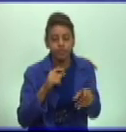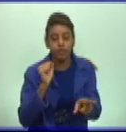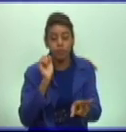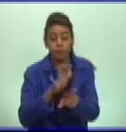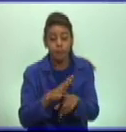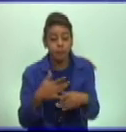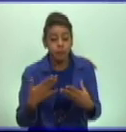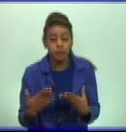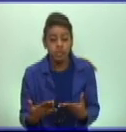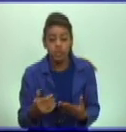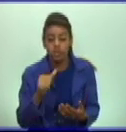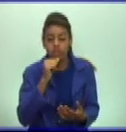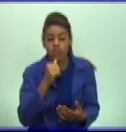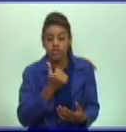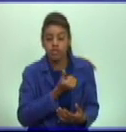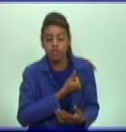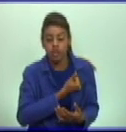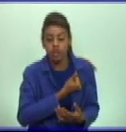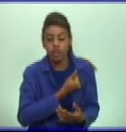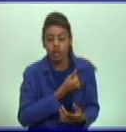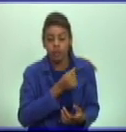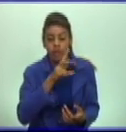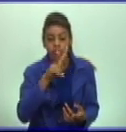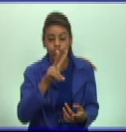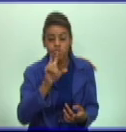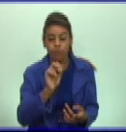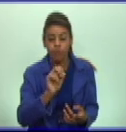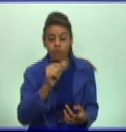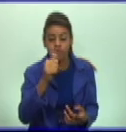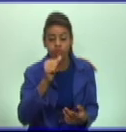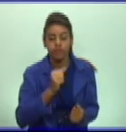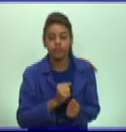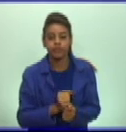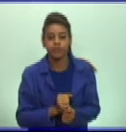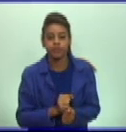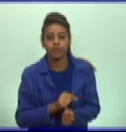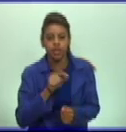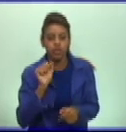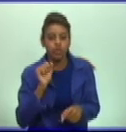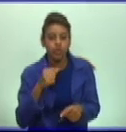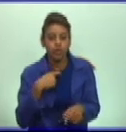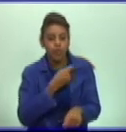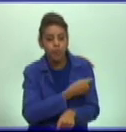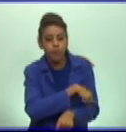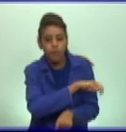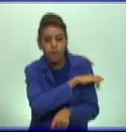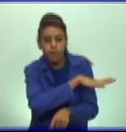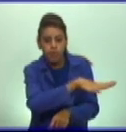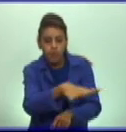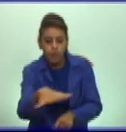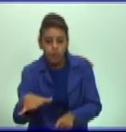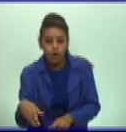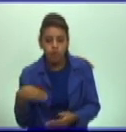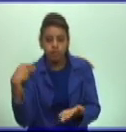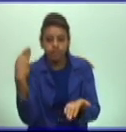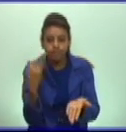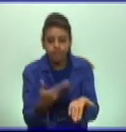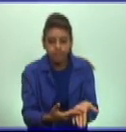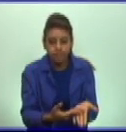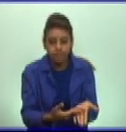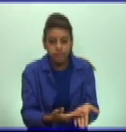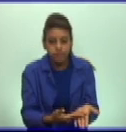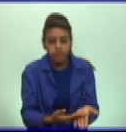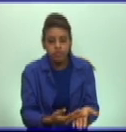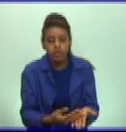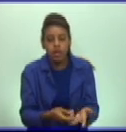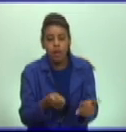diciembre del 2010, donde el pueblo sugiere, aporta a la creación de los lineamientos de la política económica